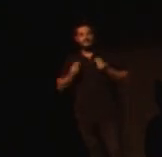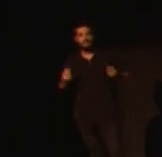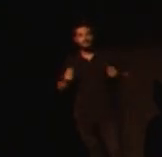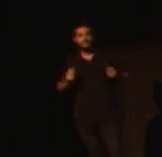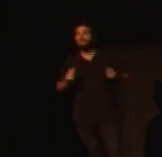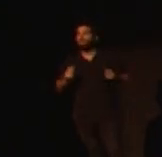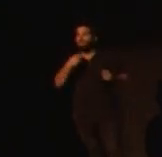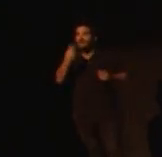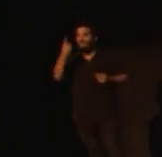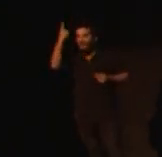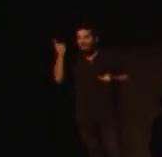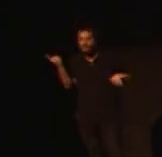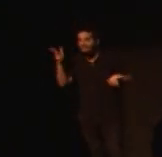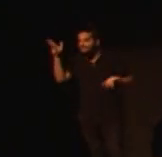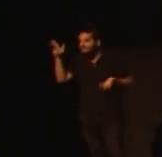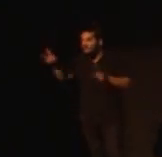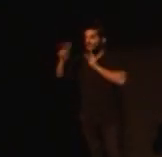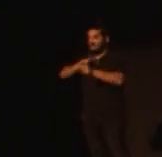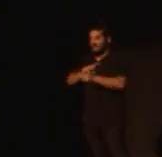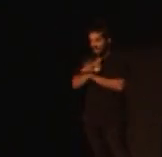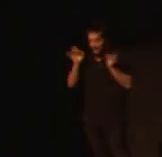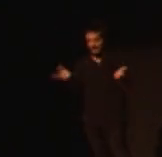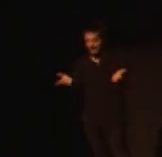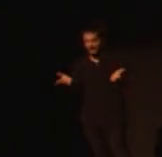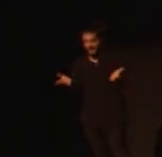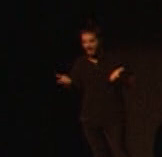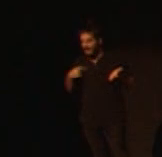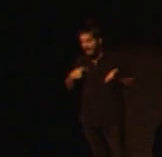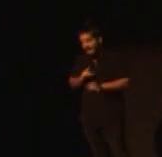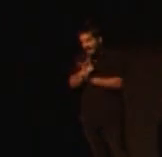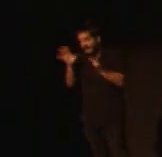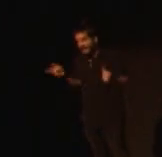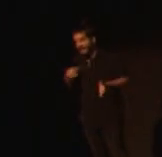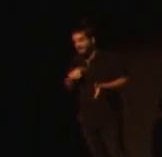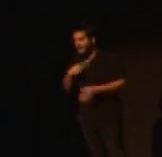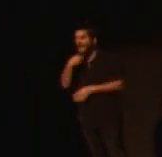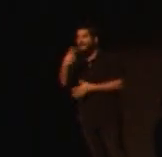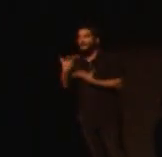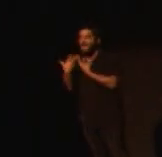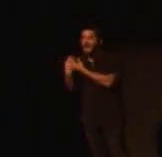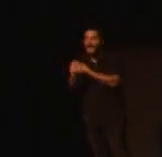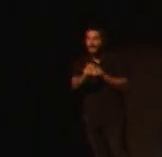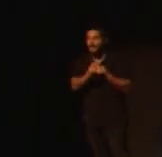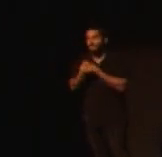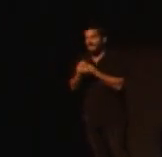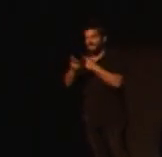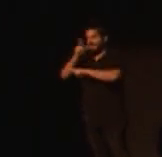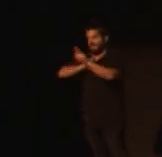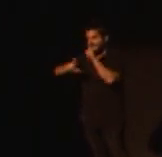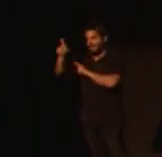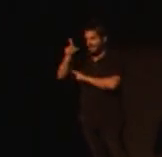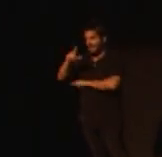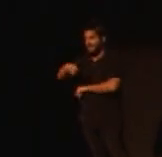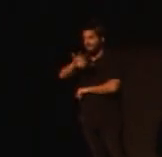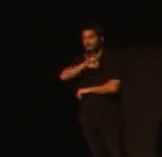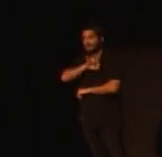contestar. Yo tampoco lo esperaba, Pati. Claro. Soy la voz que os va a acompañar en este viaje, anunciando los distintos premios